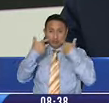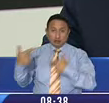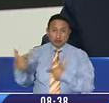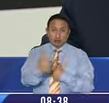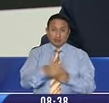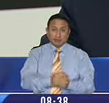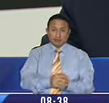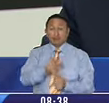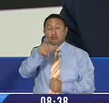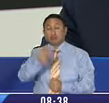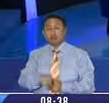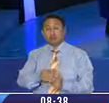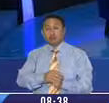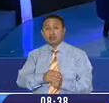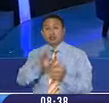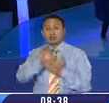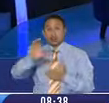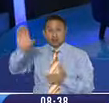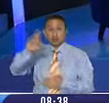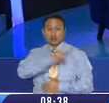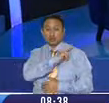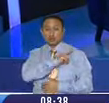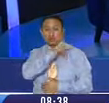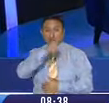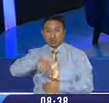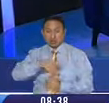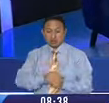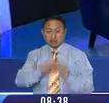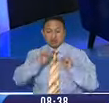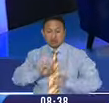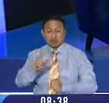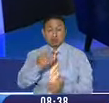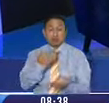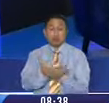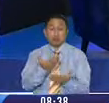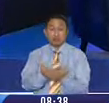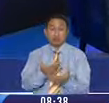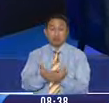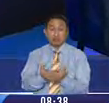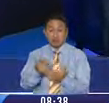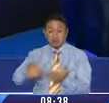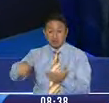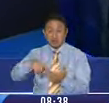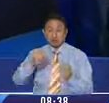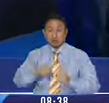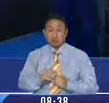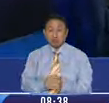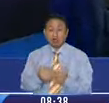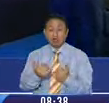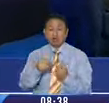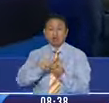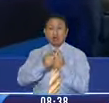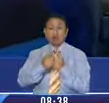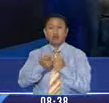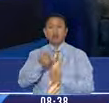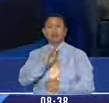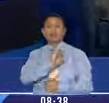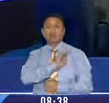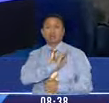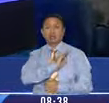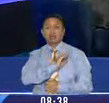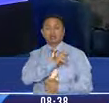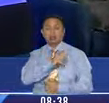los egresados de los colegios municipales, yo propongo que varios colegios se conviertan en colegios técnicos, y a estos